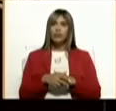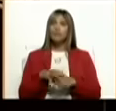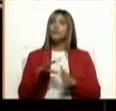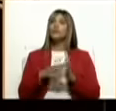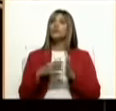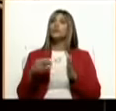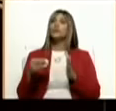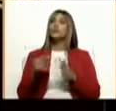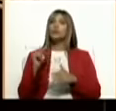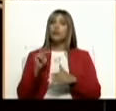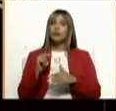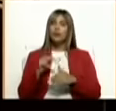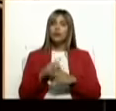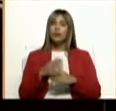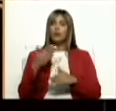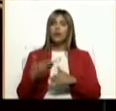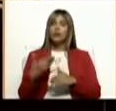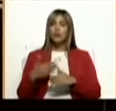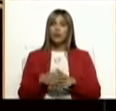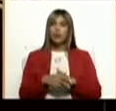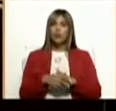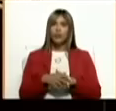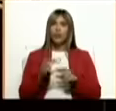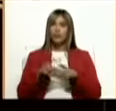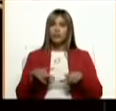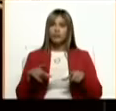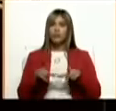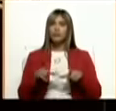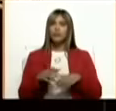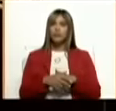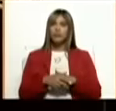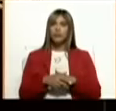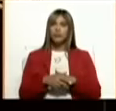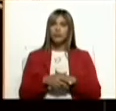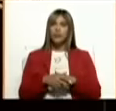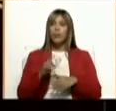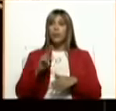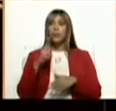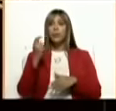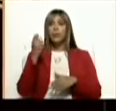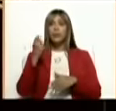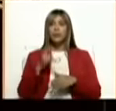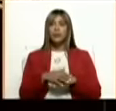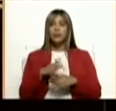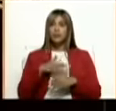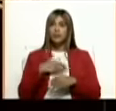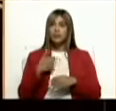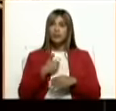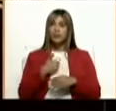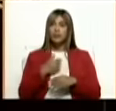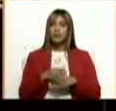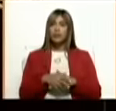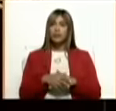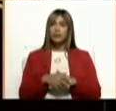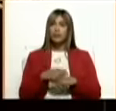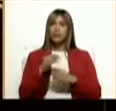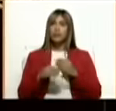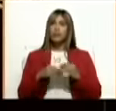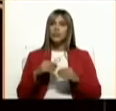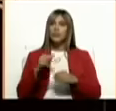sustraernos de ese importante territorio. No es la primera vez que intentan incursionar en